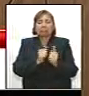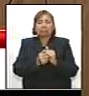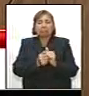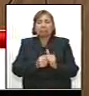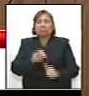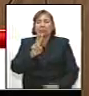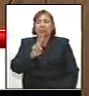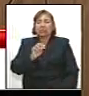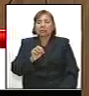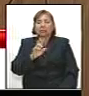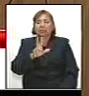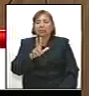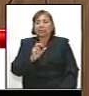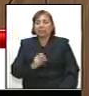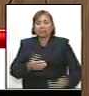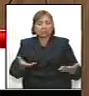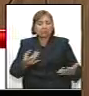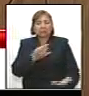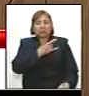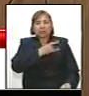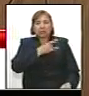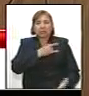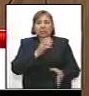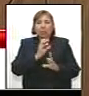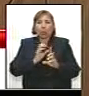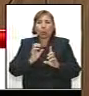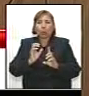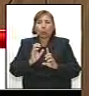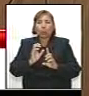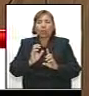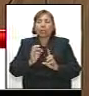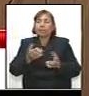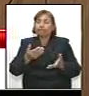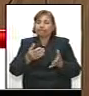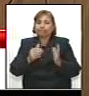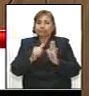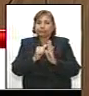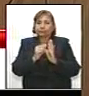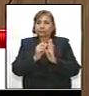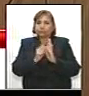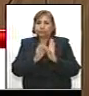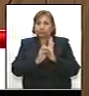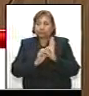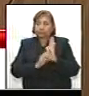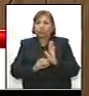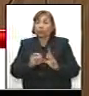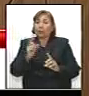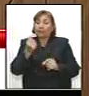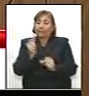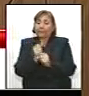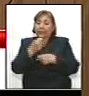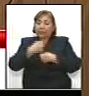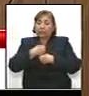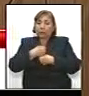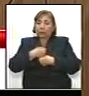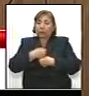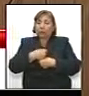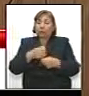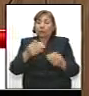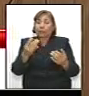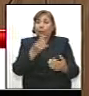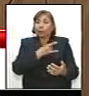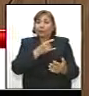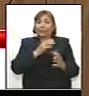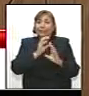29.620, ley que crea la Universidad Nacional Intercultural de Quillabamba, con el siguiente texto, artículo 1, creación de la Universidad Nacional Intercultural de